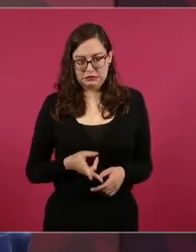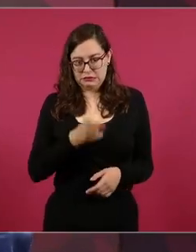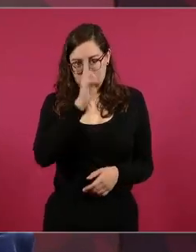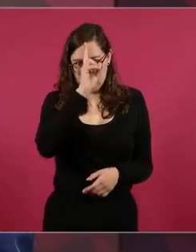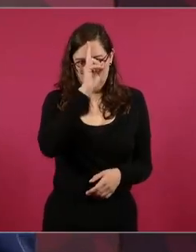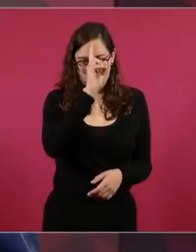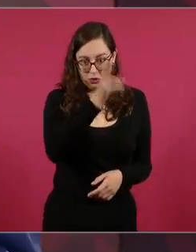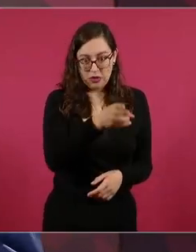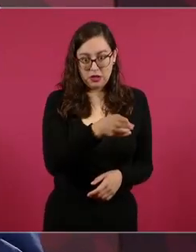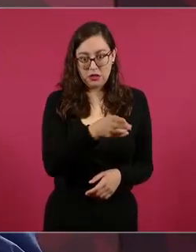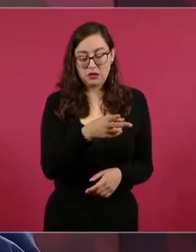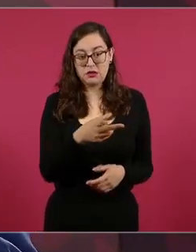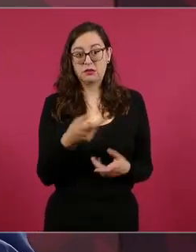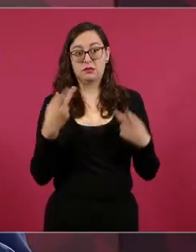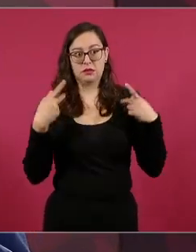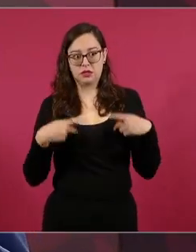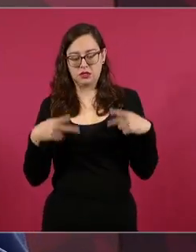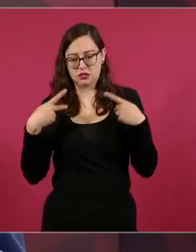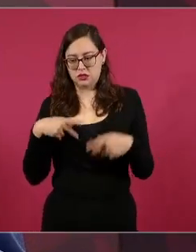Para darle la vuelta,